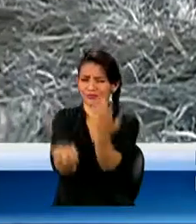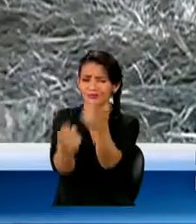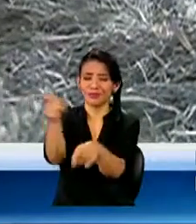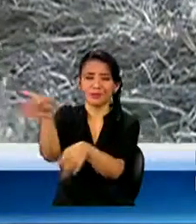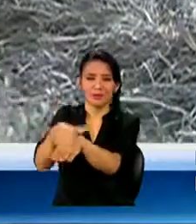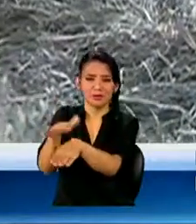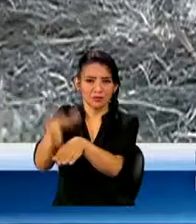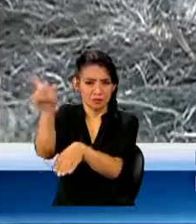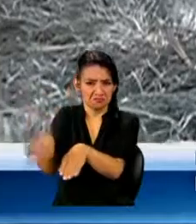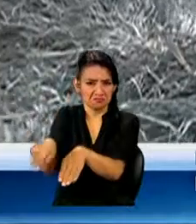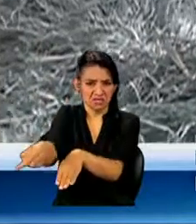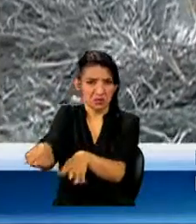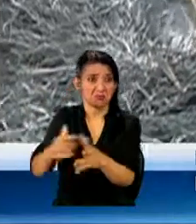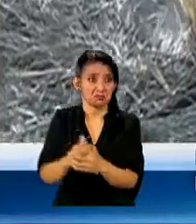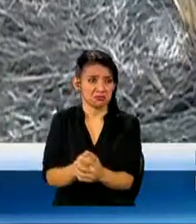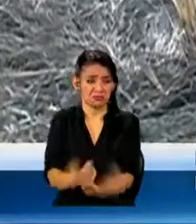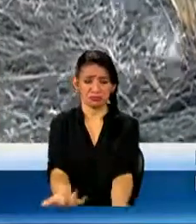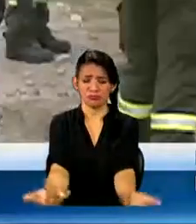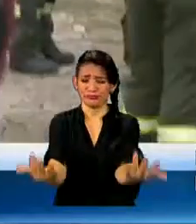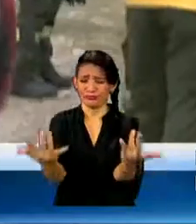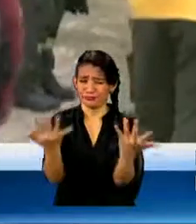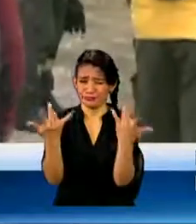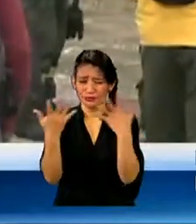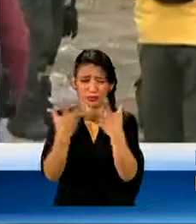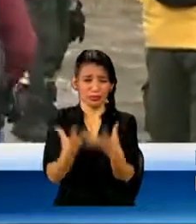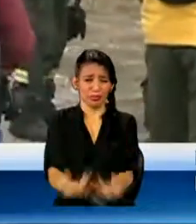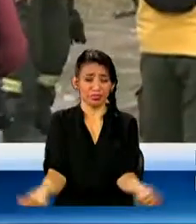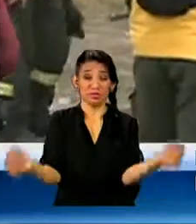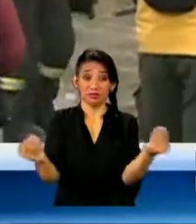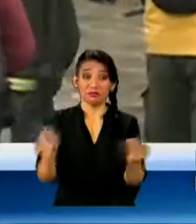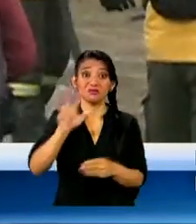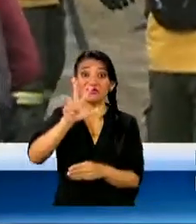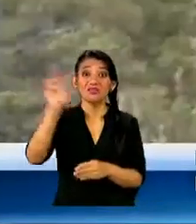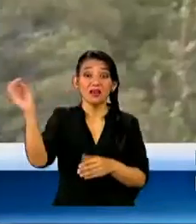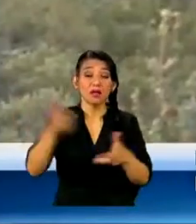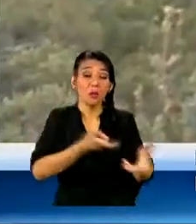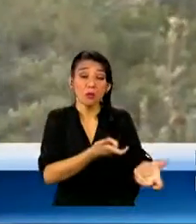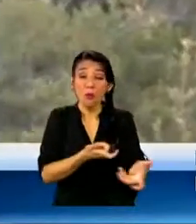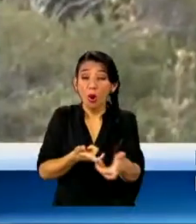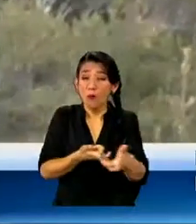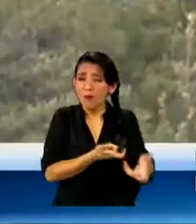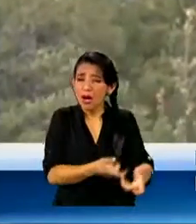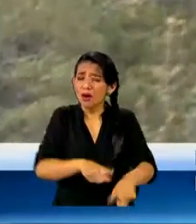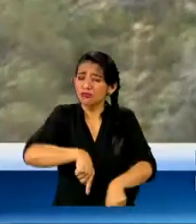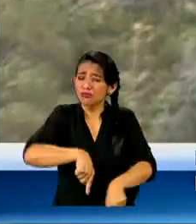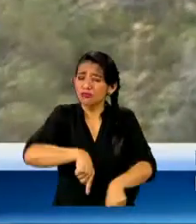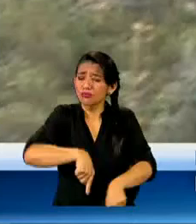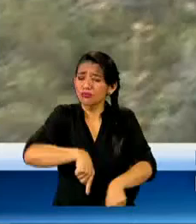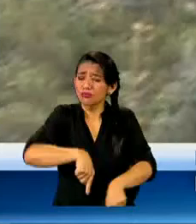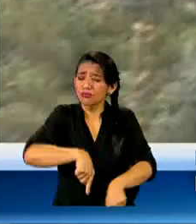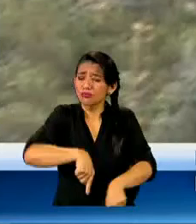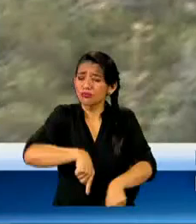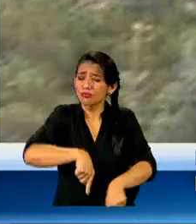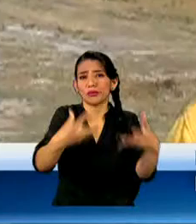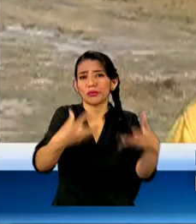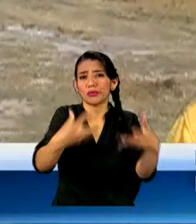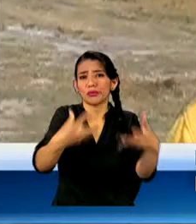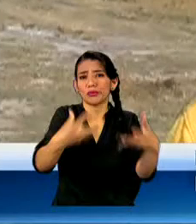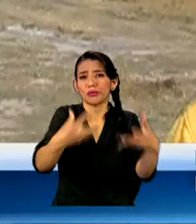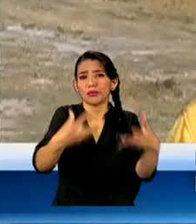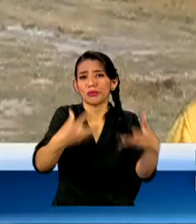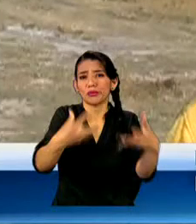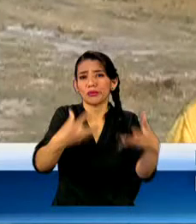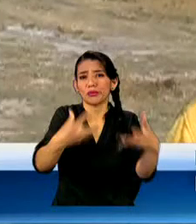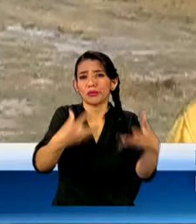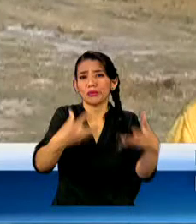llamas consumieron gran parte de la vegetación del sitio. Cerca de 30 bomberos lucharon durante horas para poder controlar el fuego. Alrededor